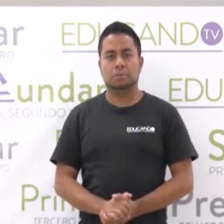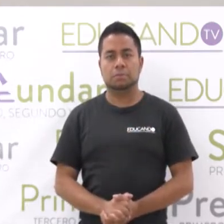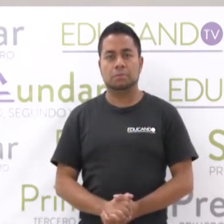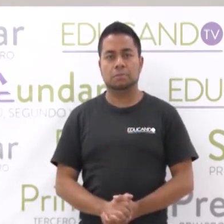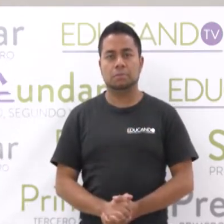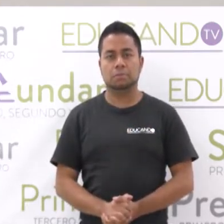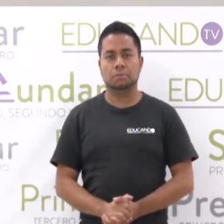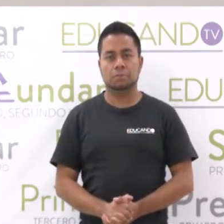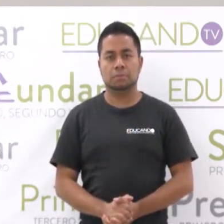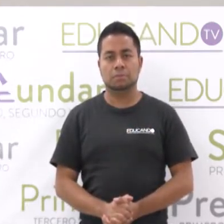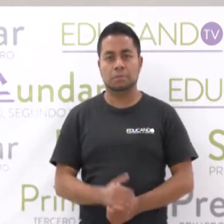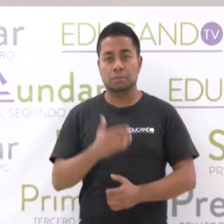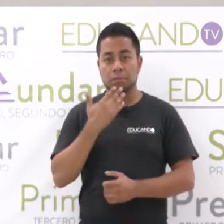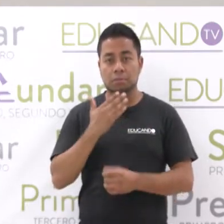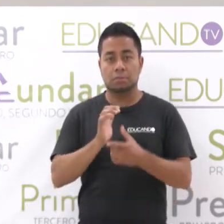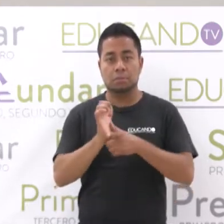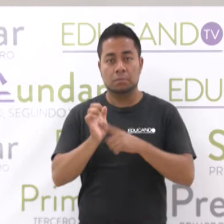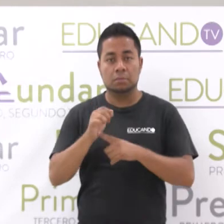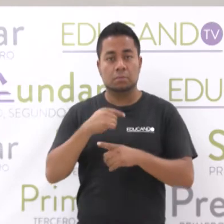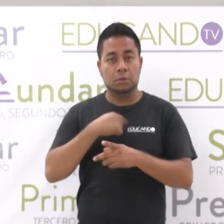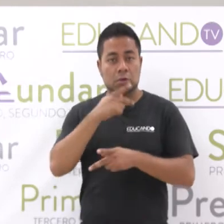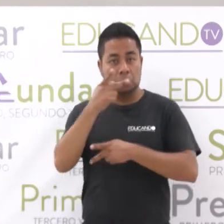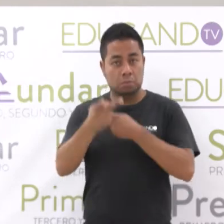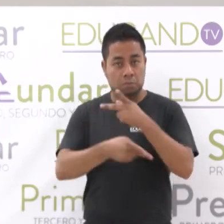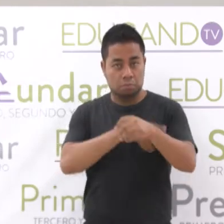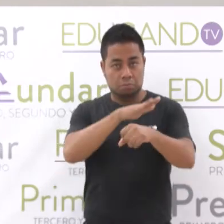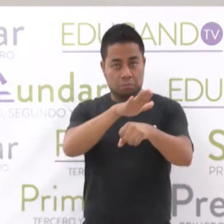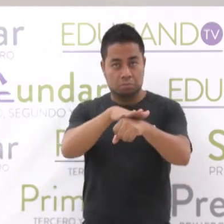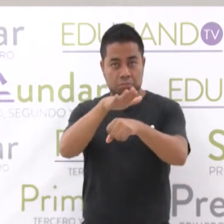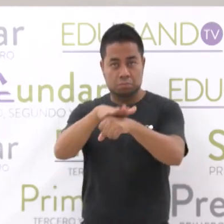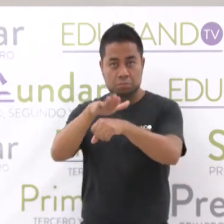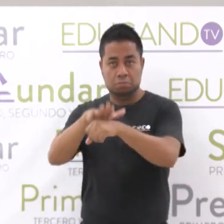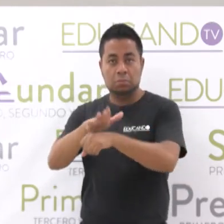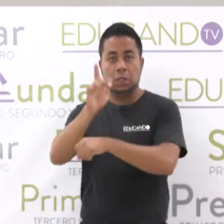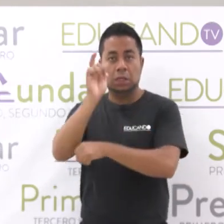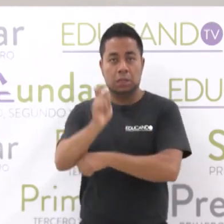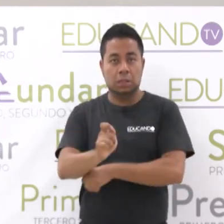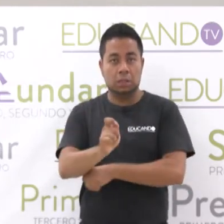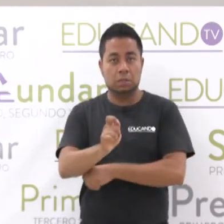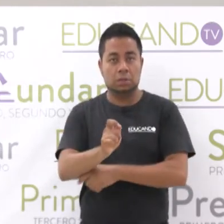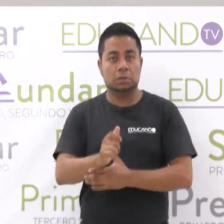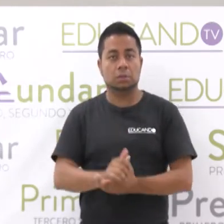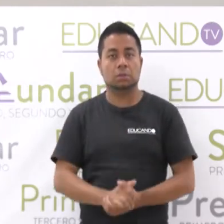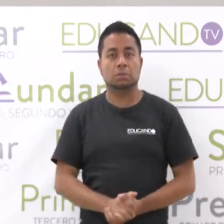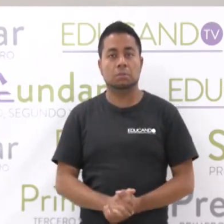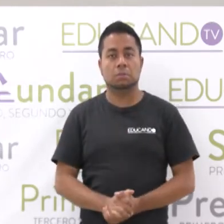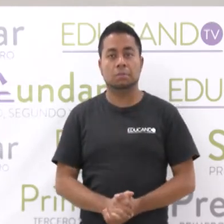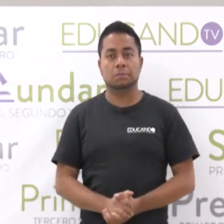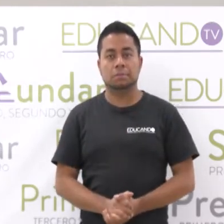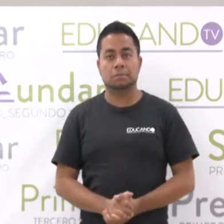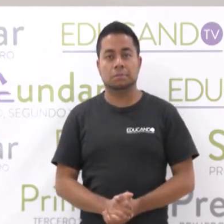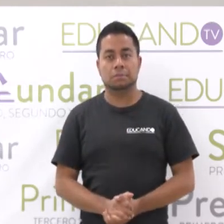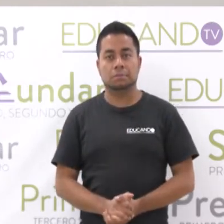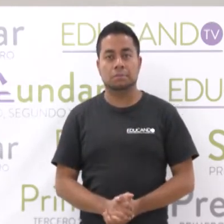Bien, entonces lo que yo quiero preguntarles es,